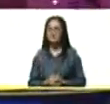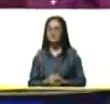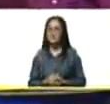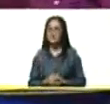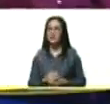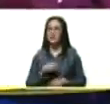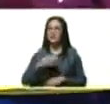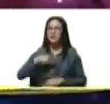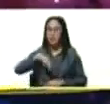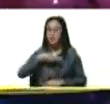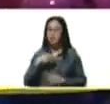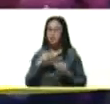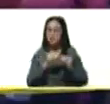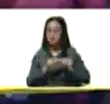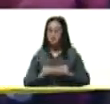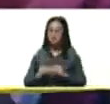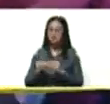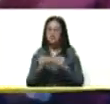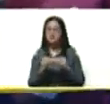Porque nosotros recuperamos,